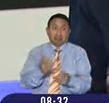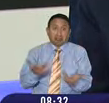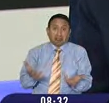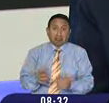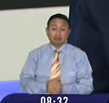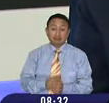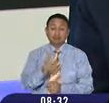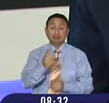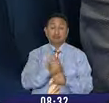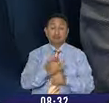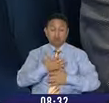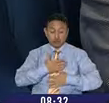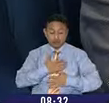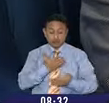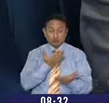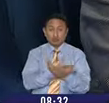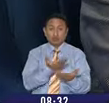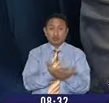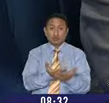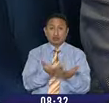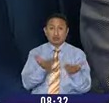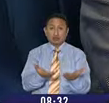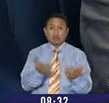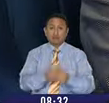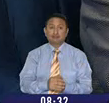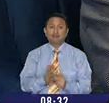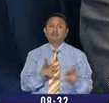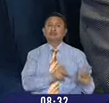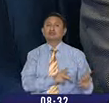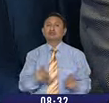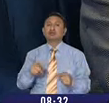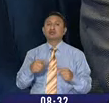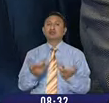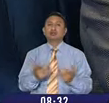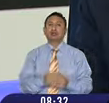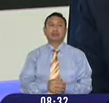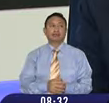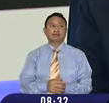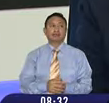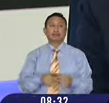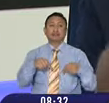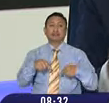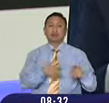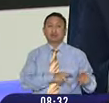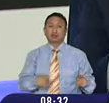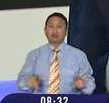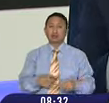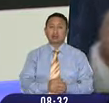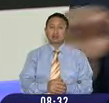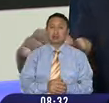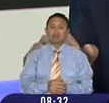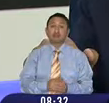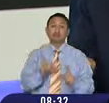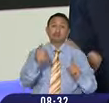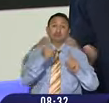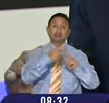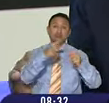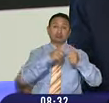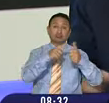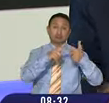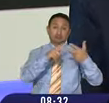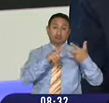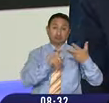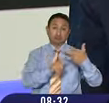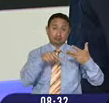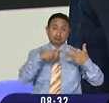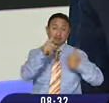Por eso Omar Ceballos propone directamente generar una planificación en donde en esta planificación existan los ejes principales, ejes que